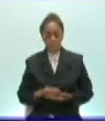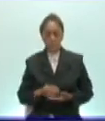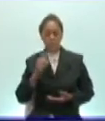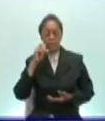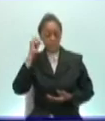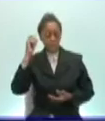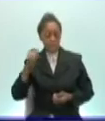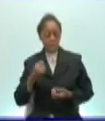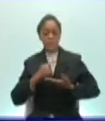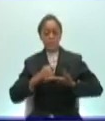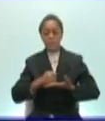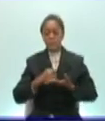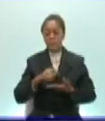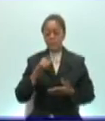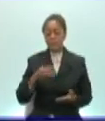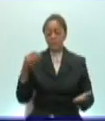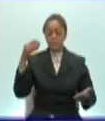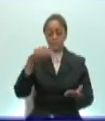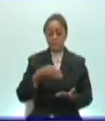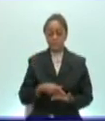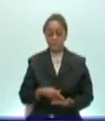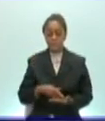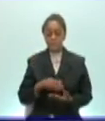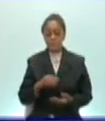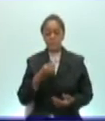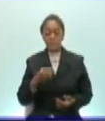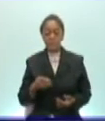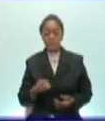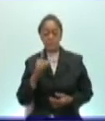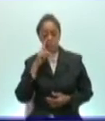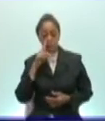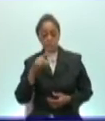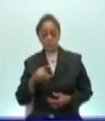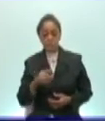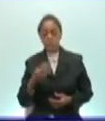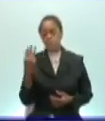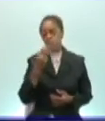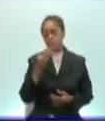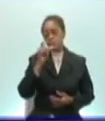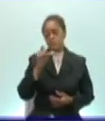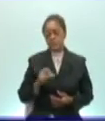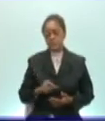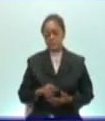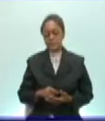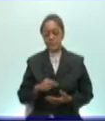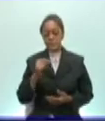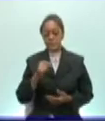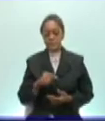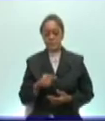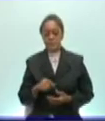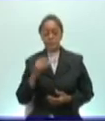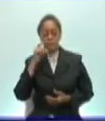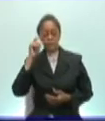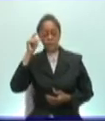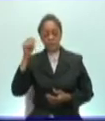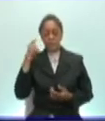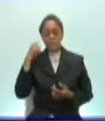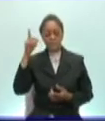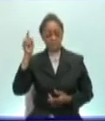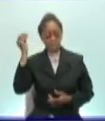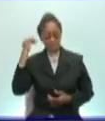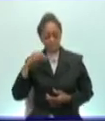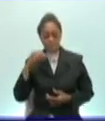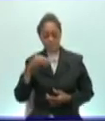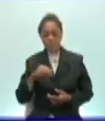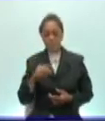García, que los apoyó para esta intervención, recibe la noticia por una tercera persona. Y ahora cuando Calixto García se entera y